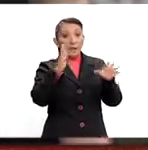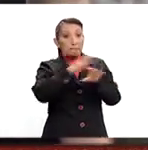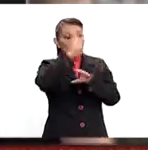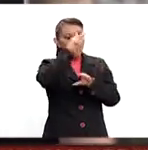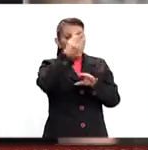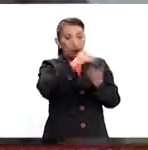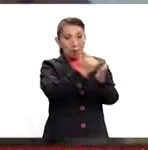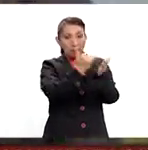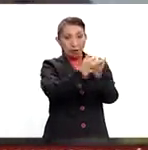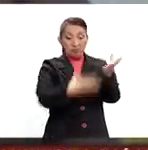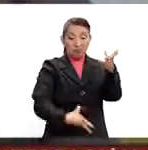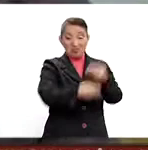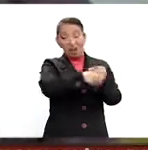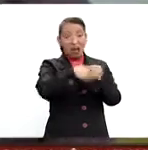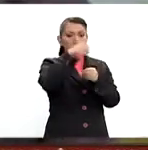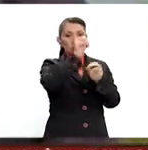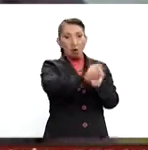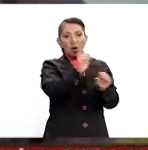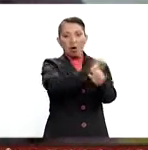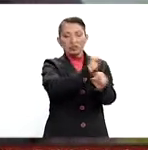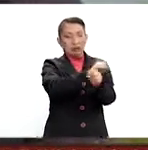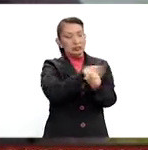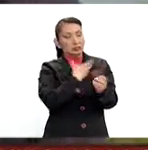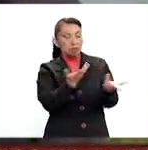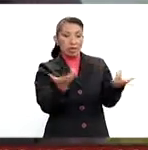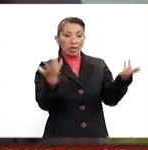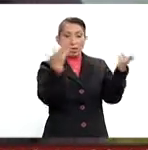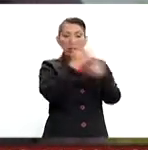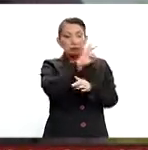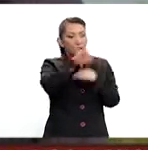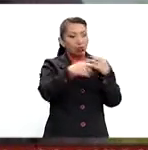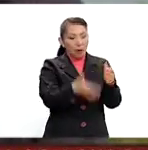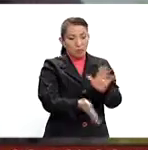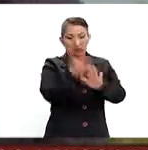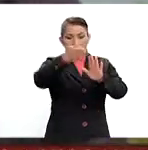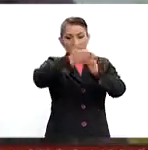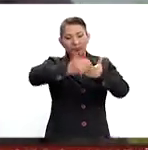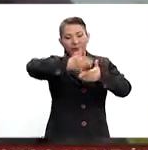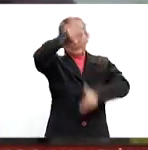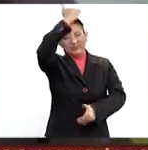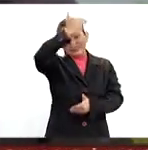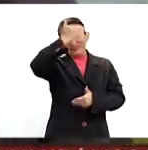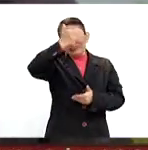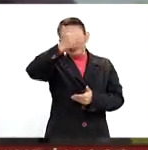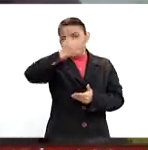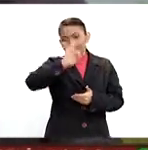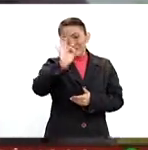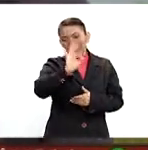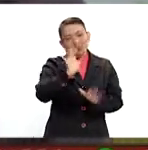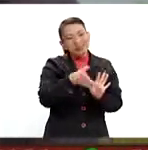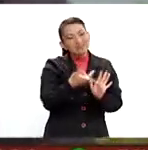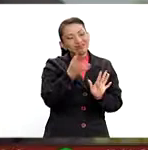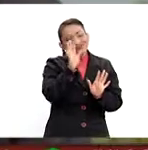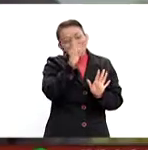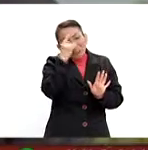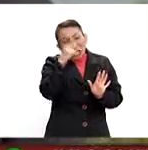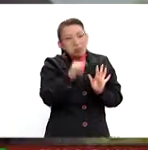los impuestos que pueden poner, ¿no? Sobre las Así fronteras, es. los aranceles. Y pues todo el tema del muro es más simbólico que